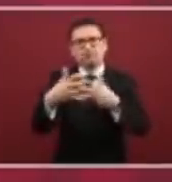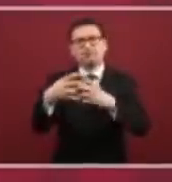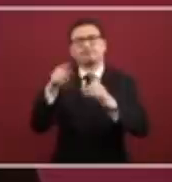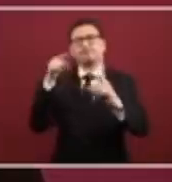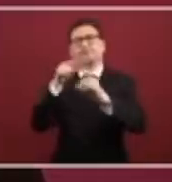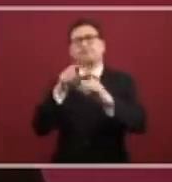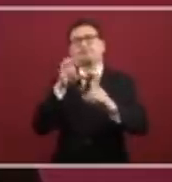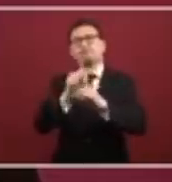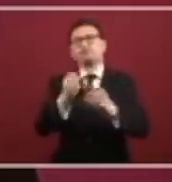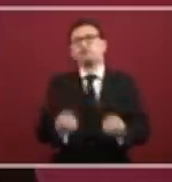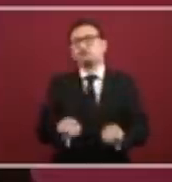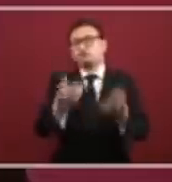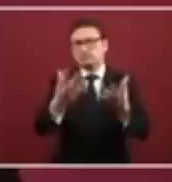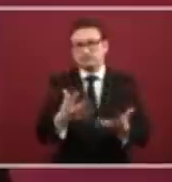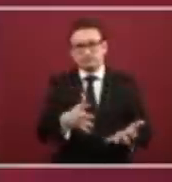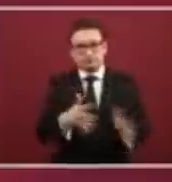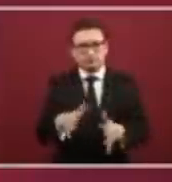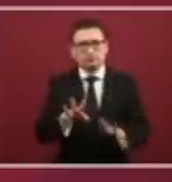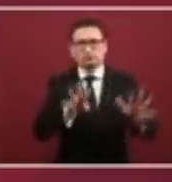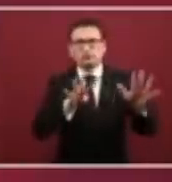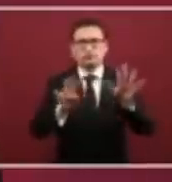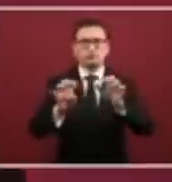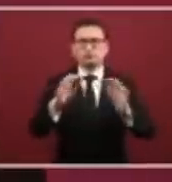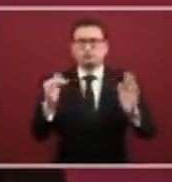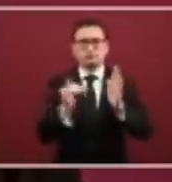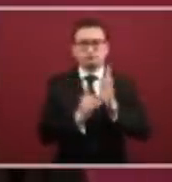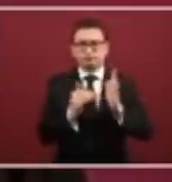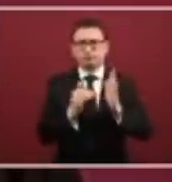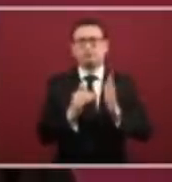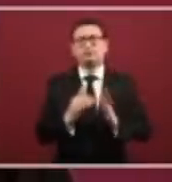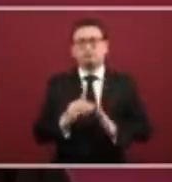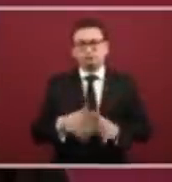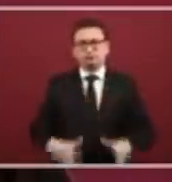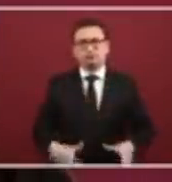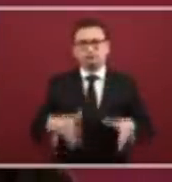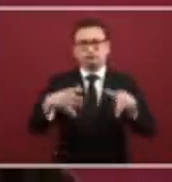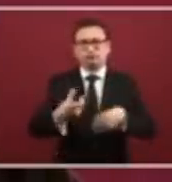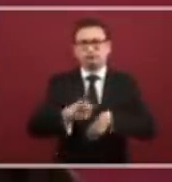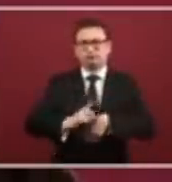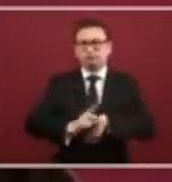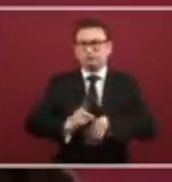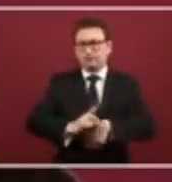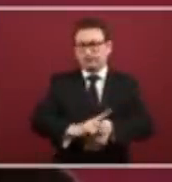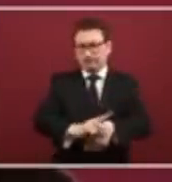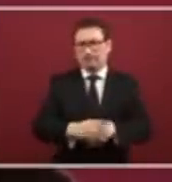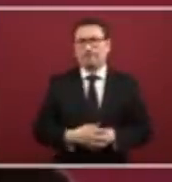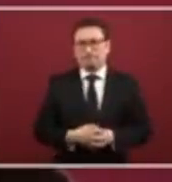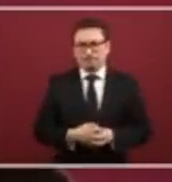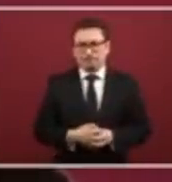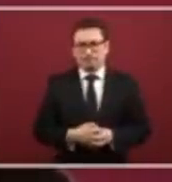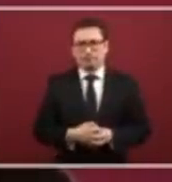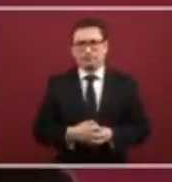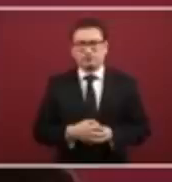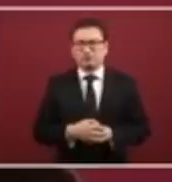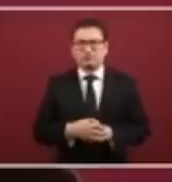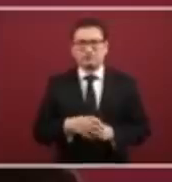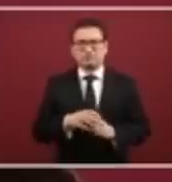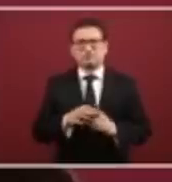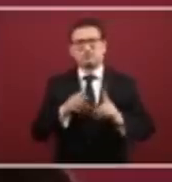estimada de alrededor de 900.000 barriles diarios, con lo que aún no sería